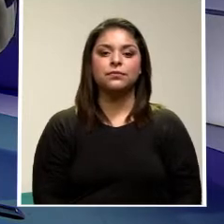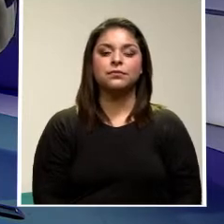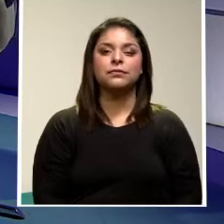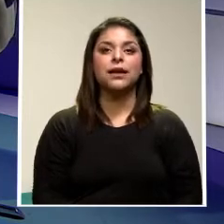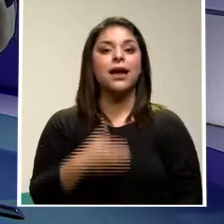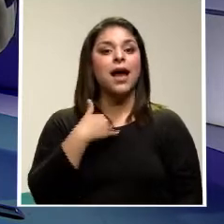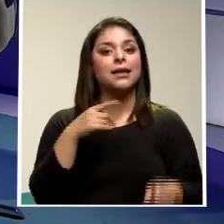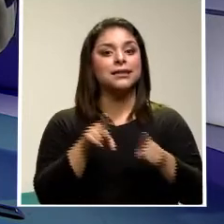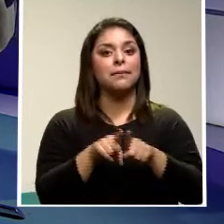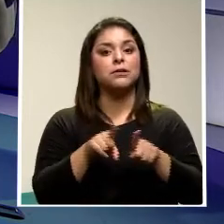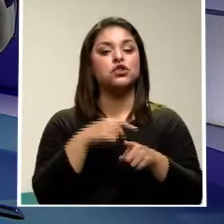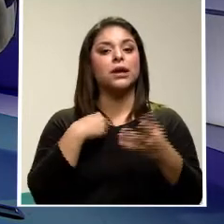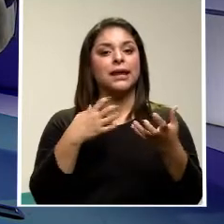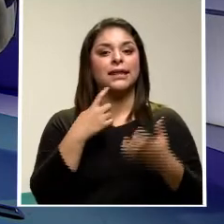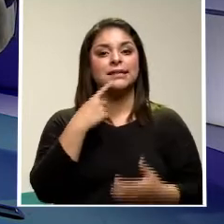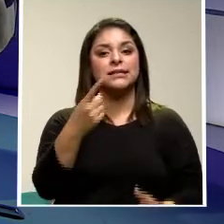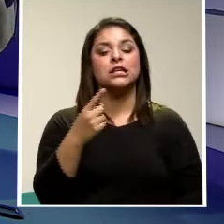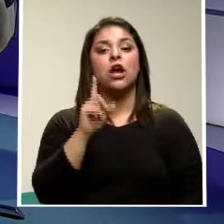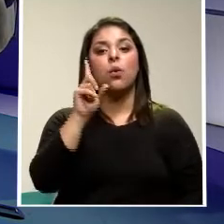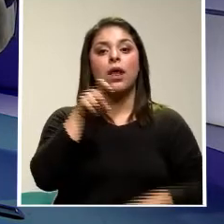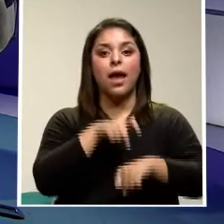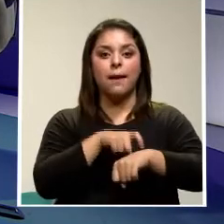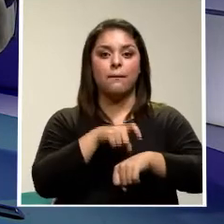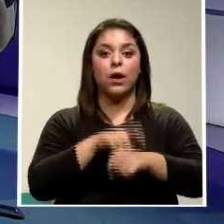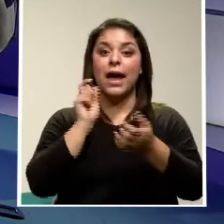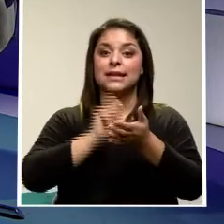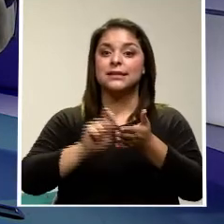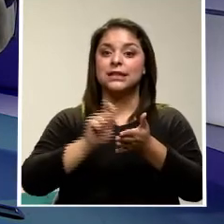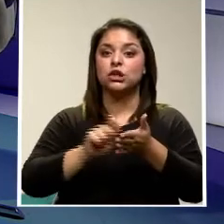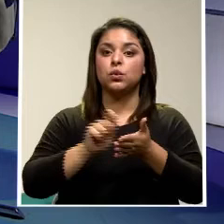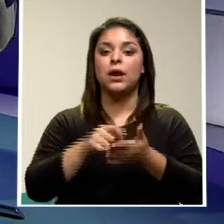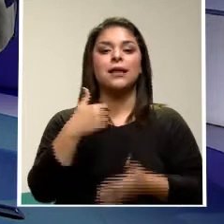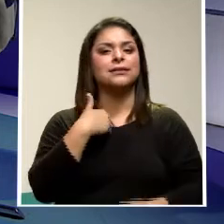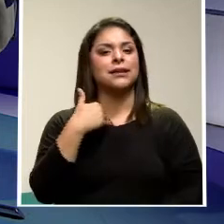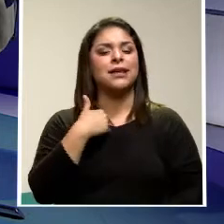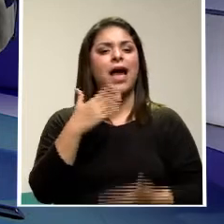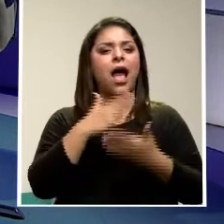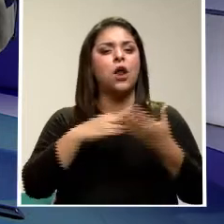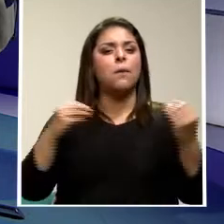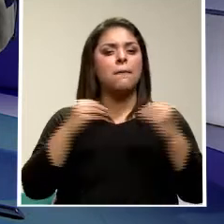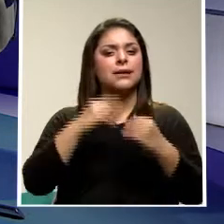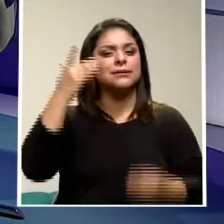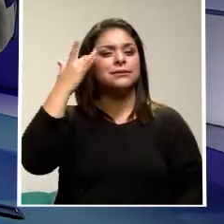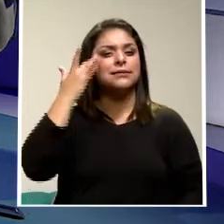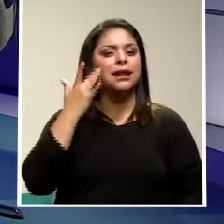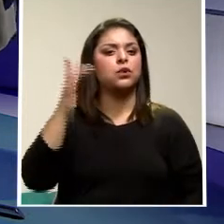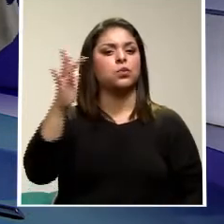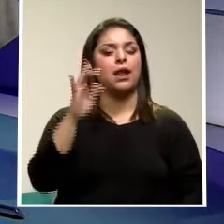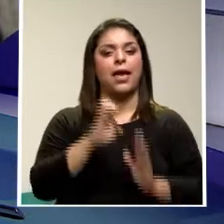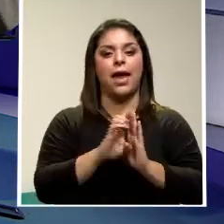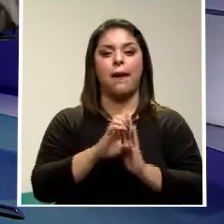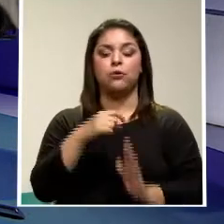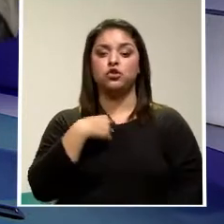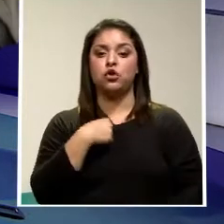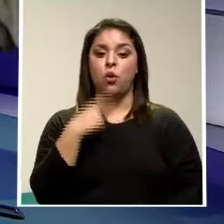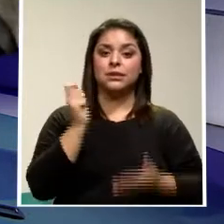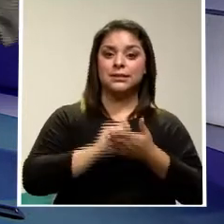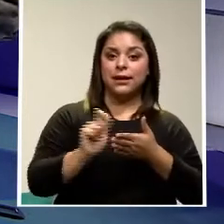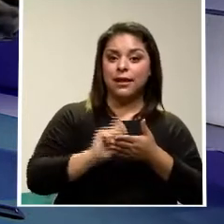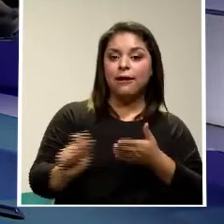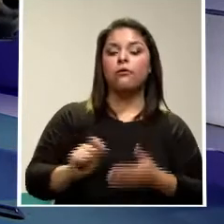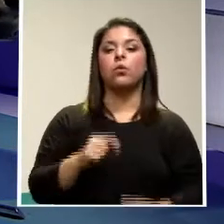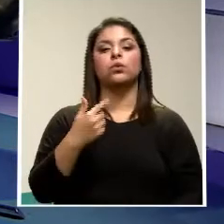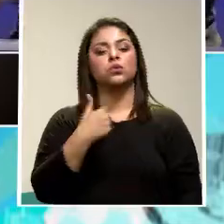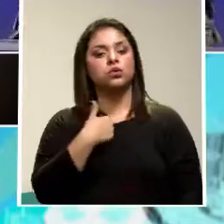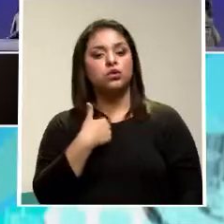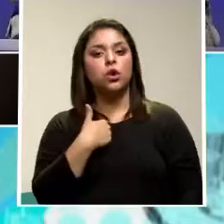en una época la escritura tenía un prestigio intelectual. Cuando uno decía que escribía o que